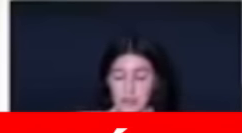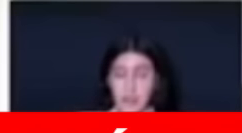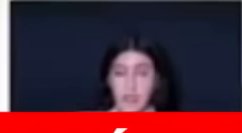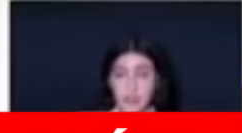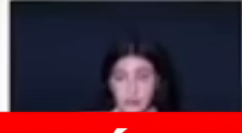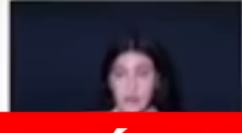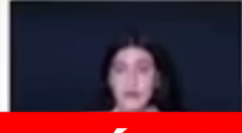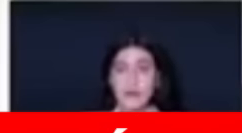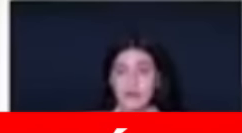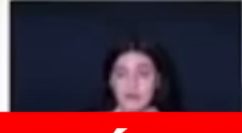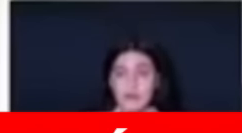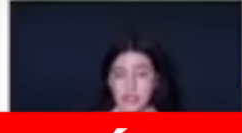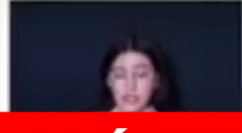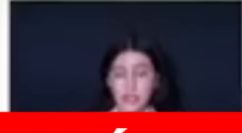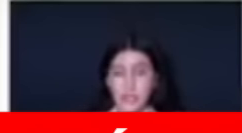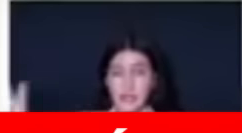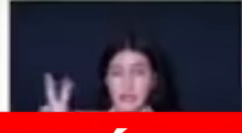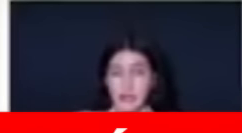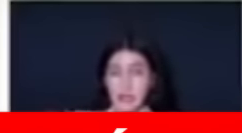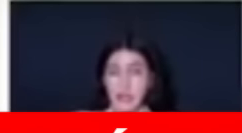y valientes.